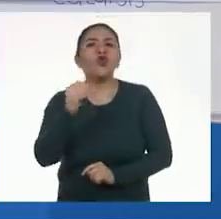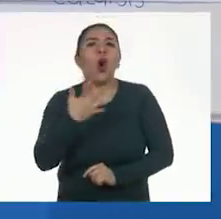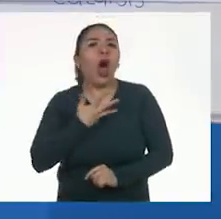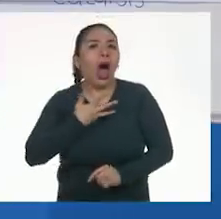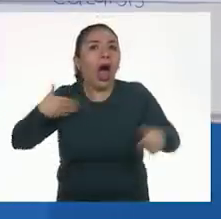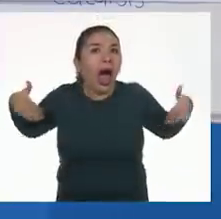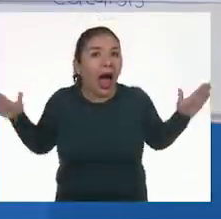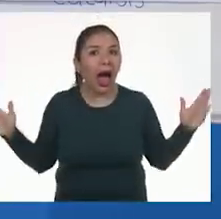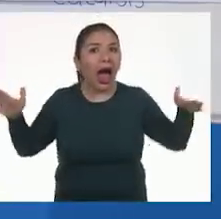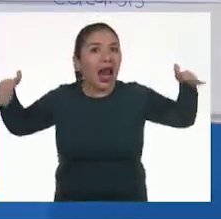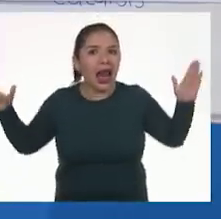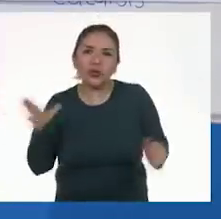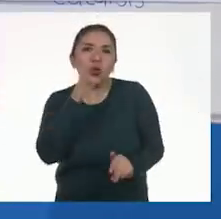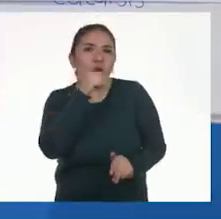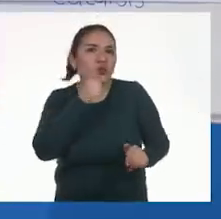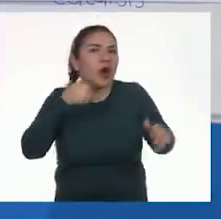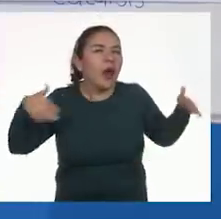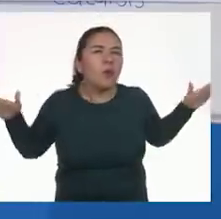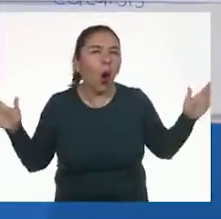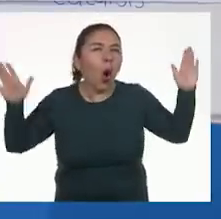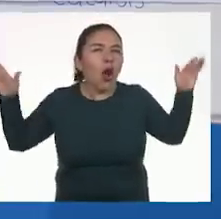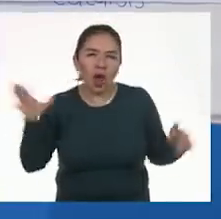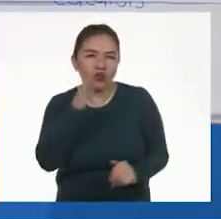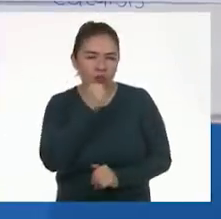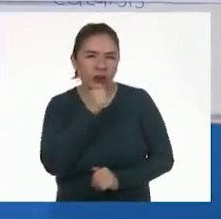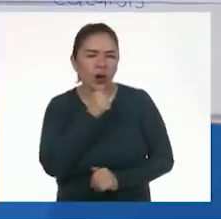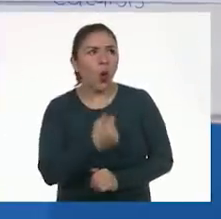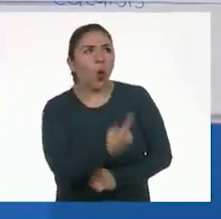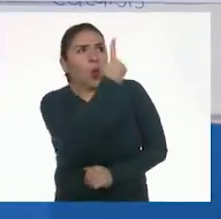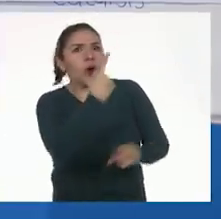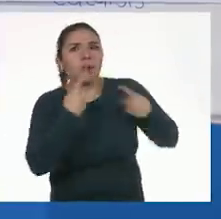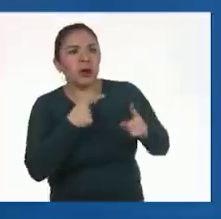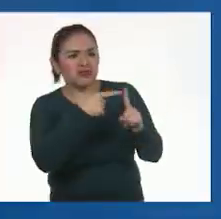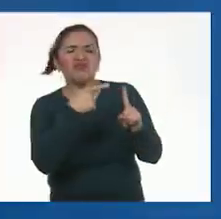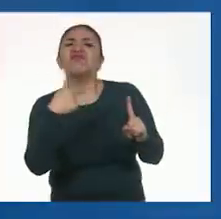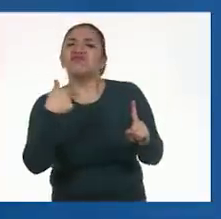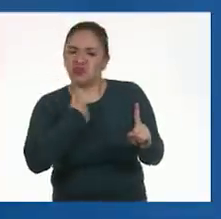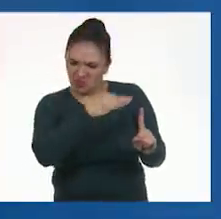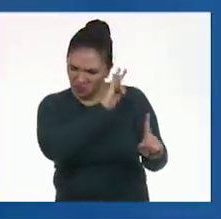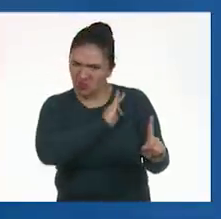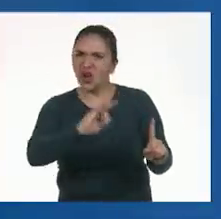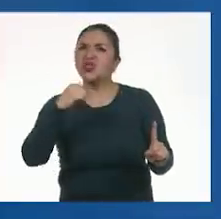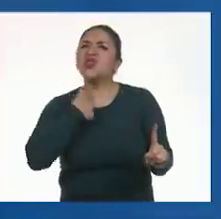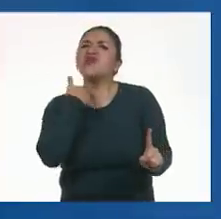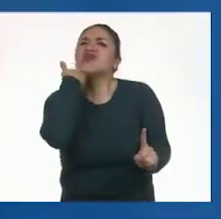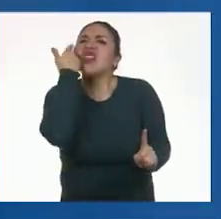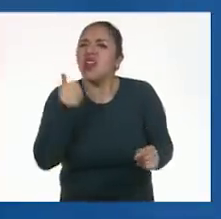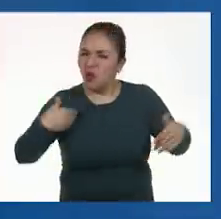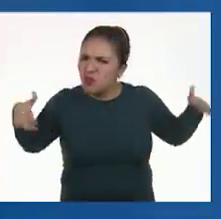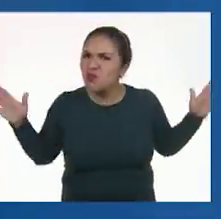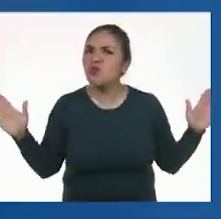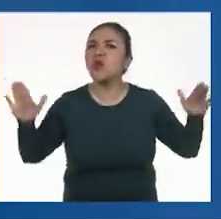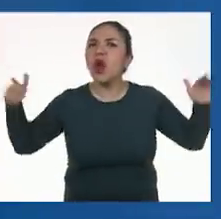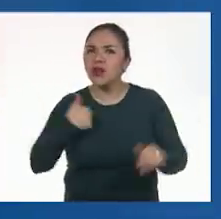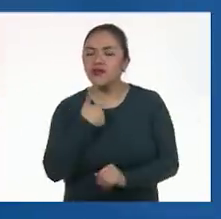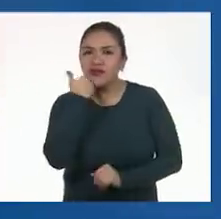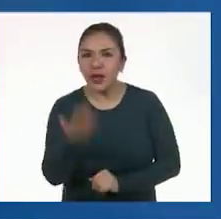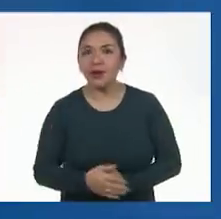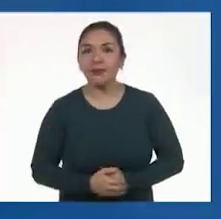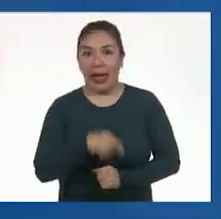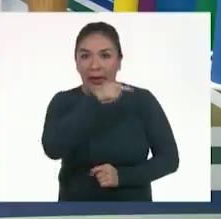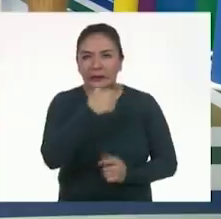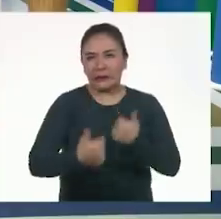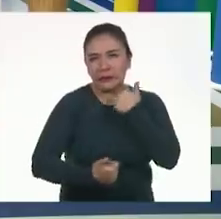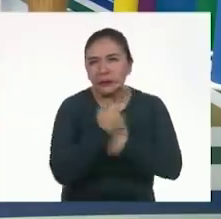podemos volar. Y hay alguien que dice, yo quiero volar, Ah, sí. tengo que volar. ¿Cómo no? Y entonces van y empiezan